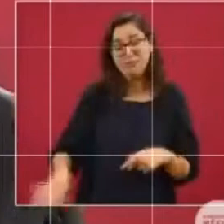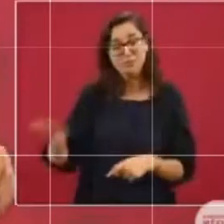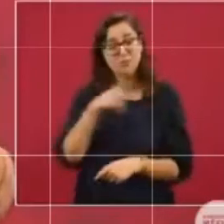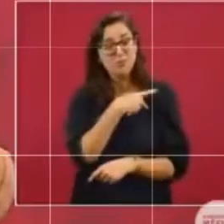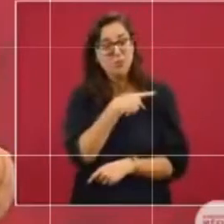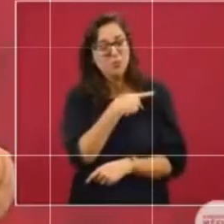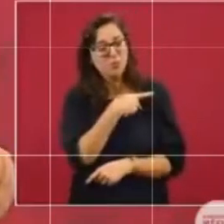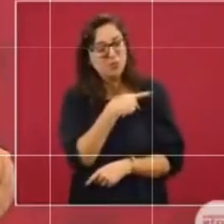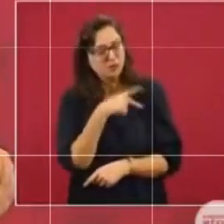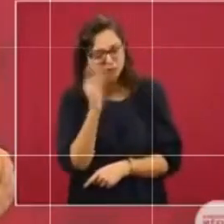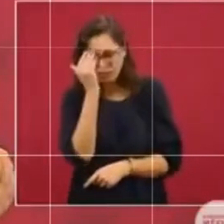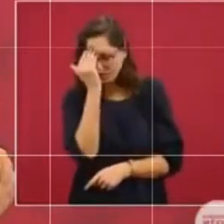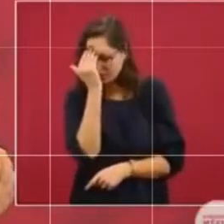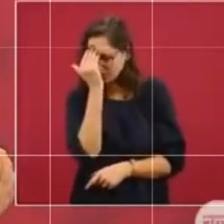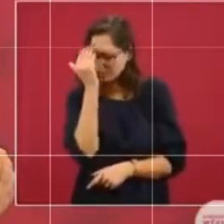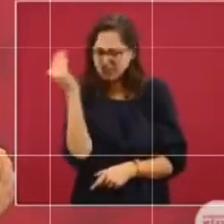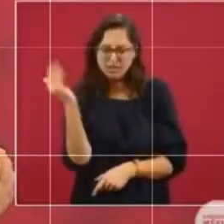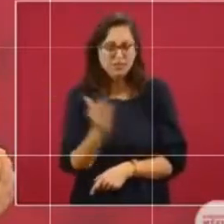Morelos